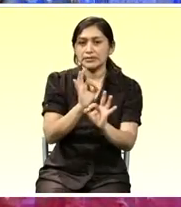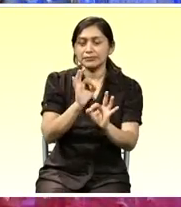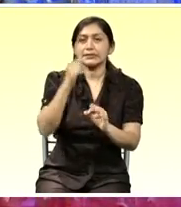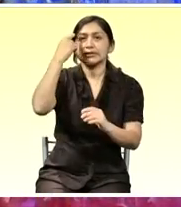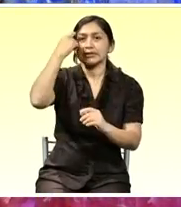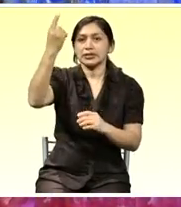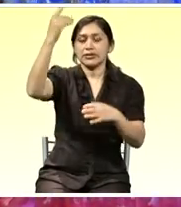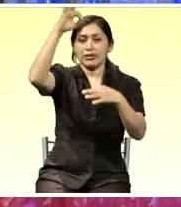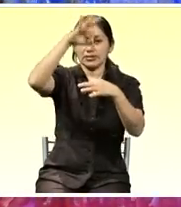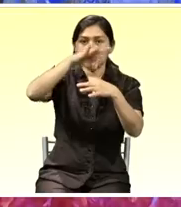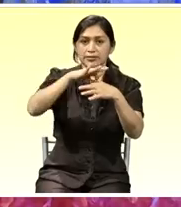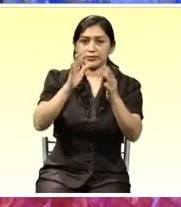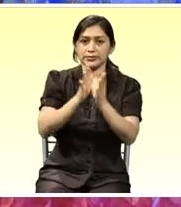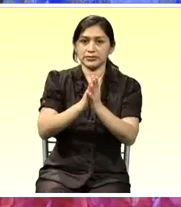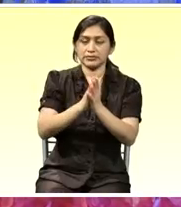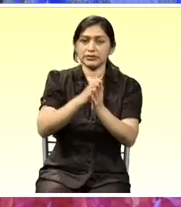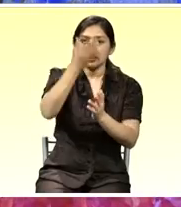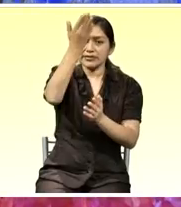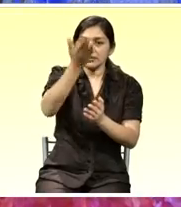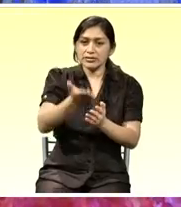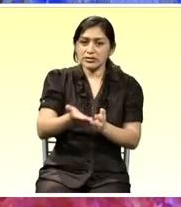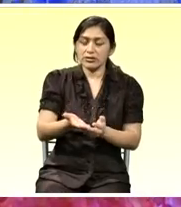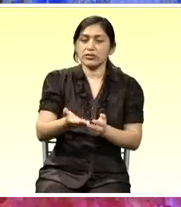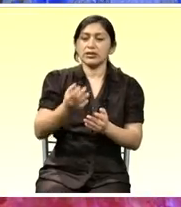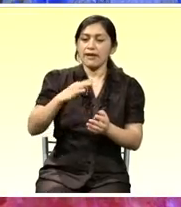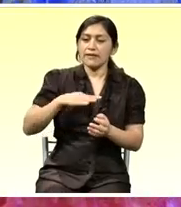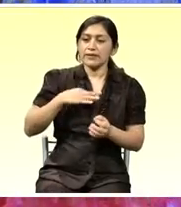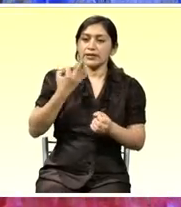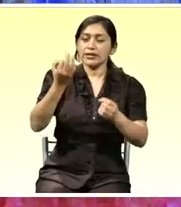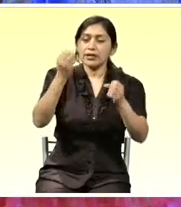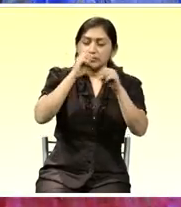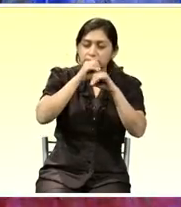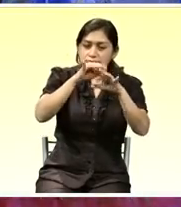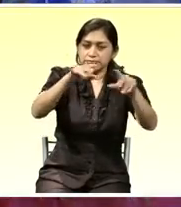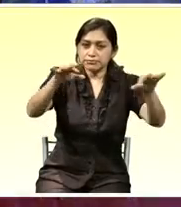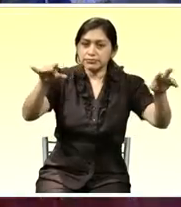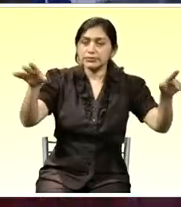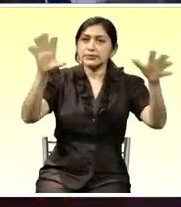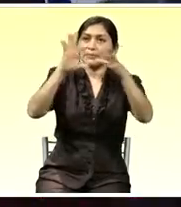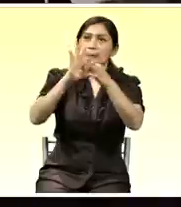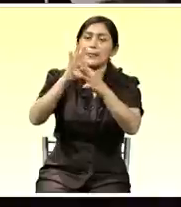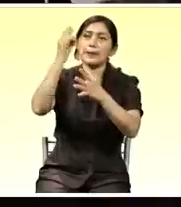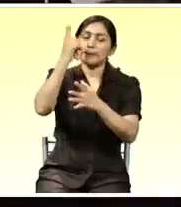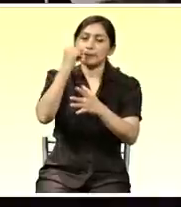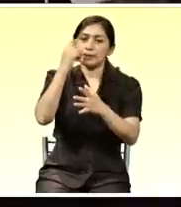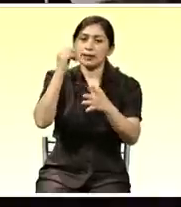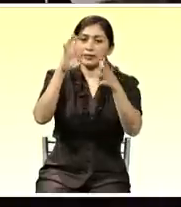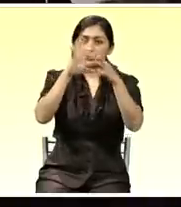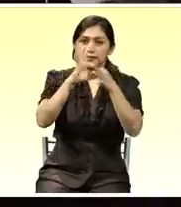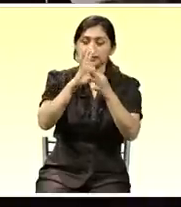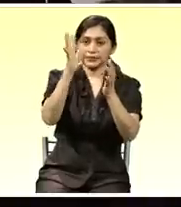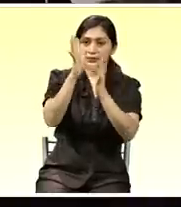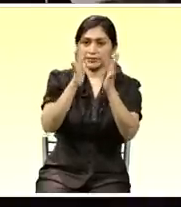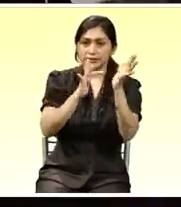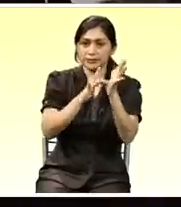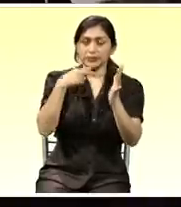Espíritu Santo, Señor y dador de vida, que procede del Padre y del Hijo, que con el Padre